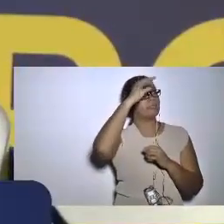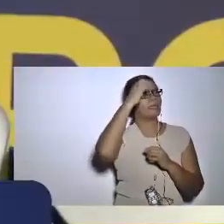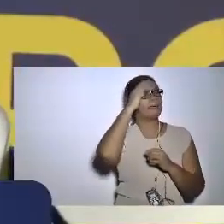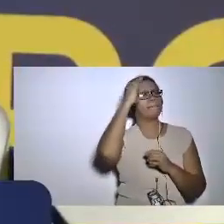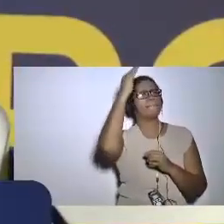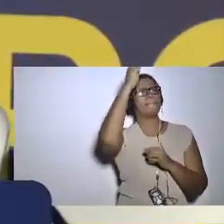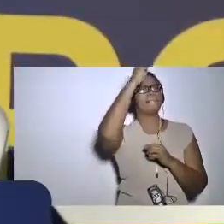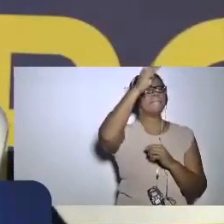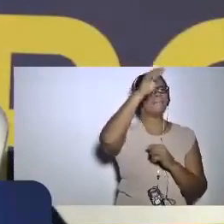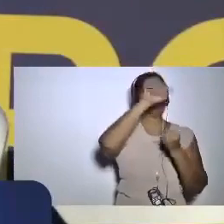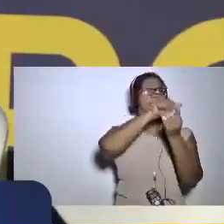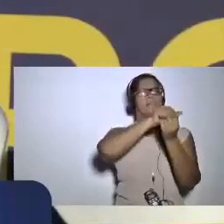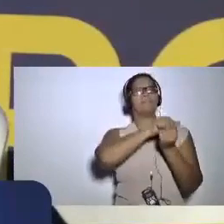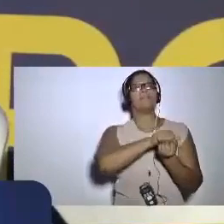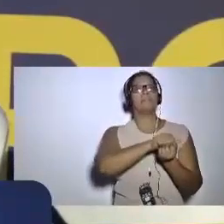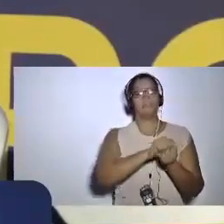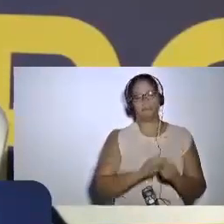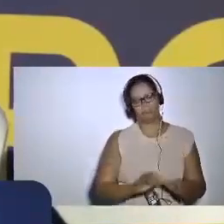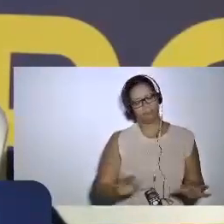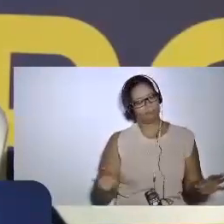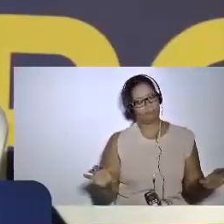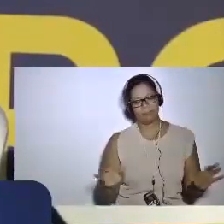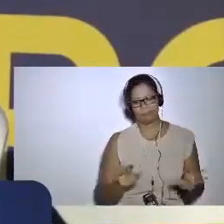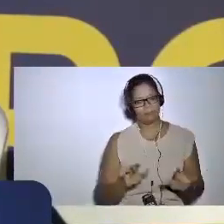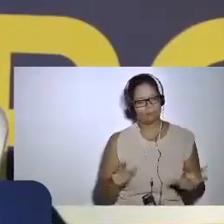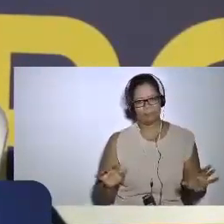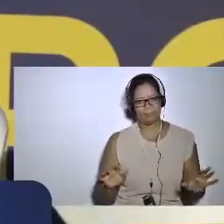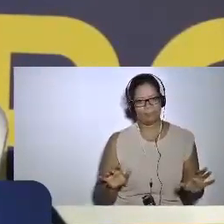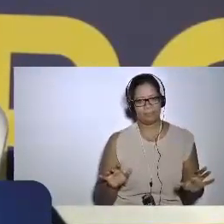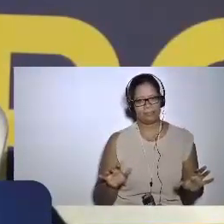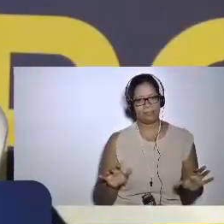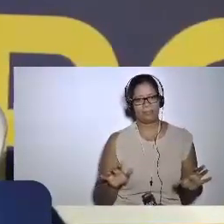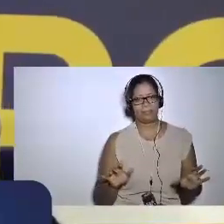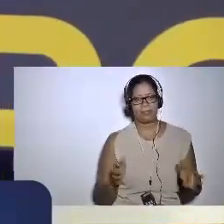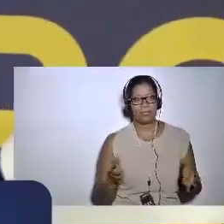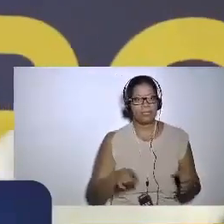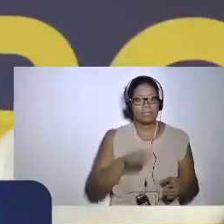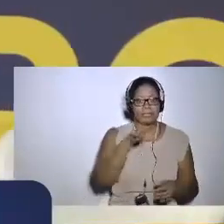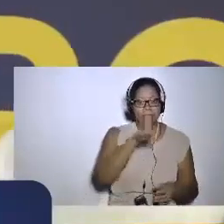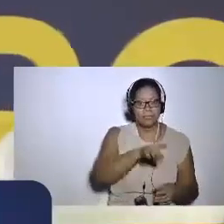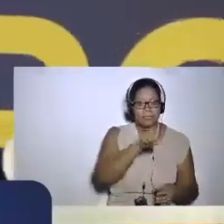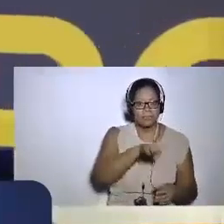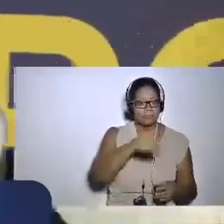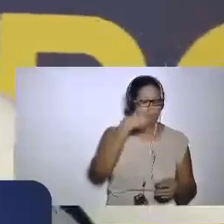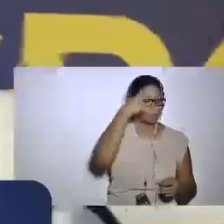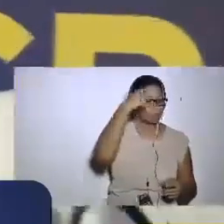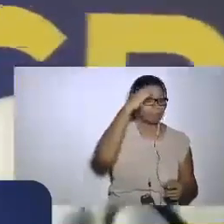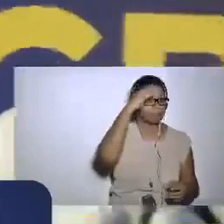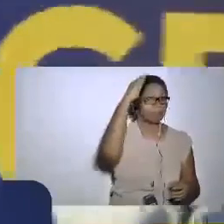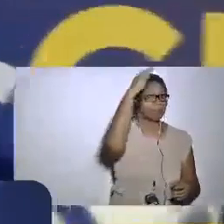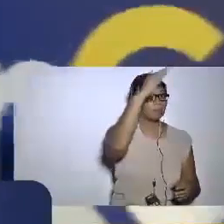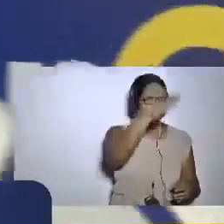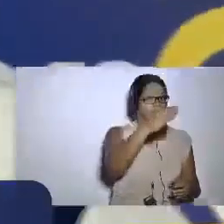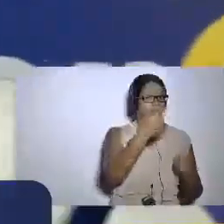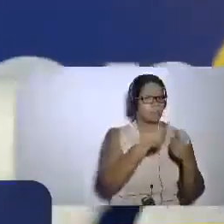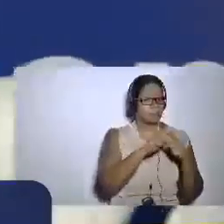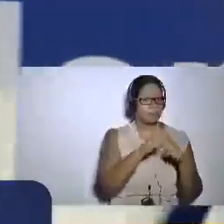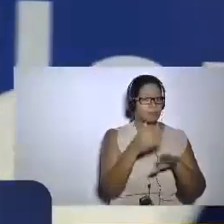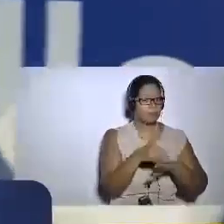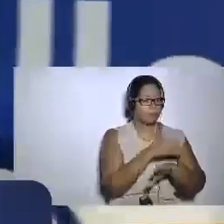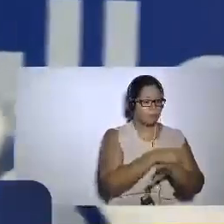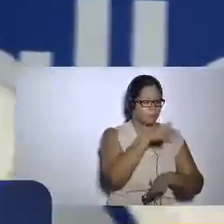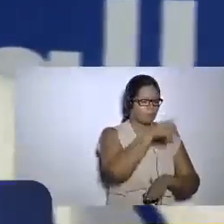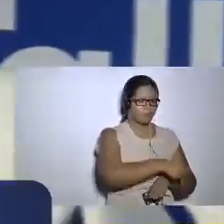anticipadamente a través de una contribución sin filtro por diferentes usos y utilidades. Esto es